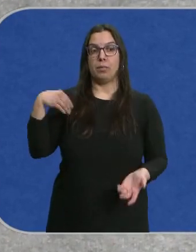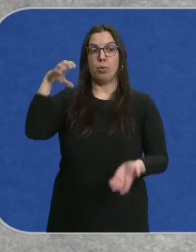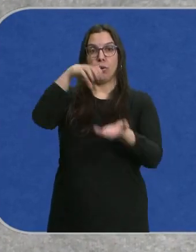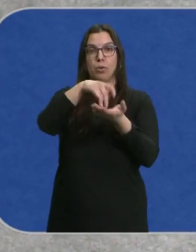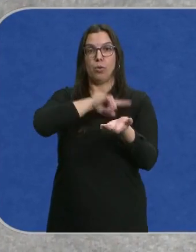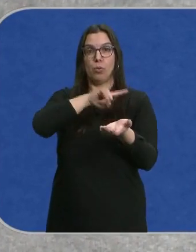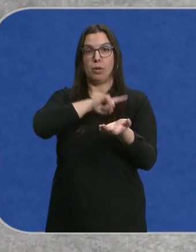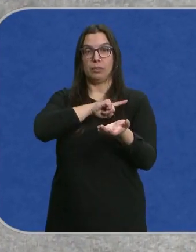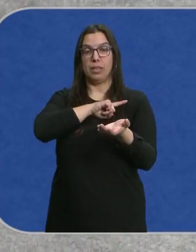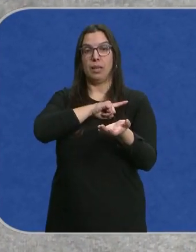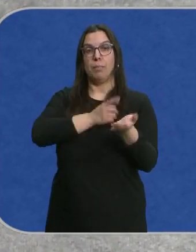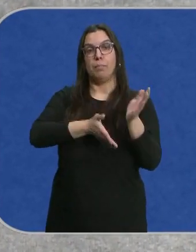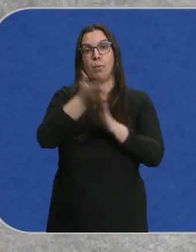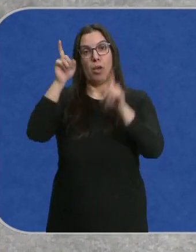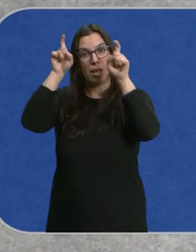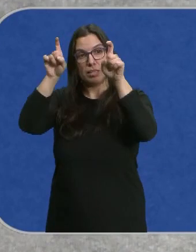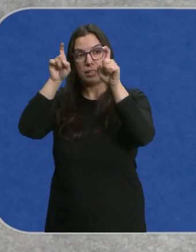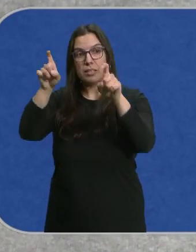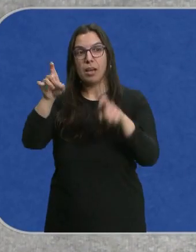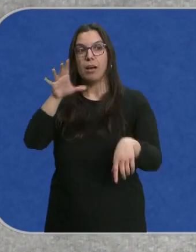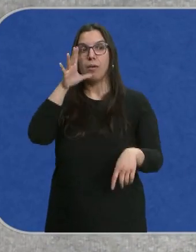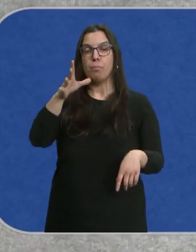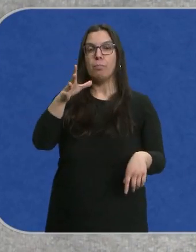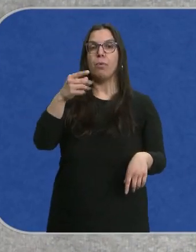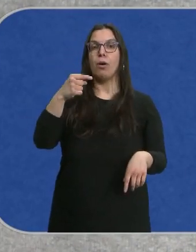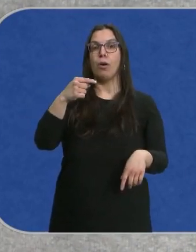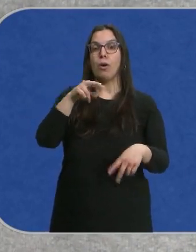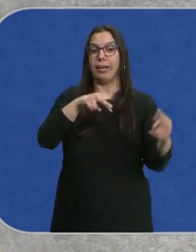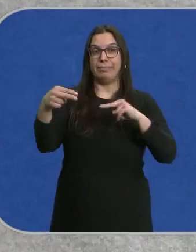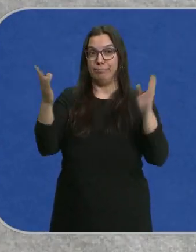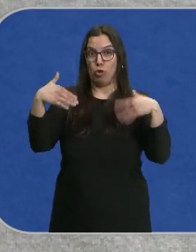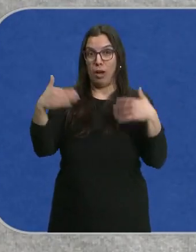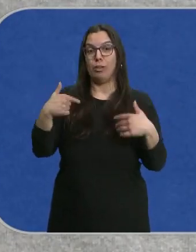Burgos a enseñar a los militares ucranianos, porque domino la lengua y no tienen traductores.